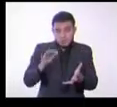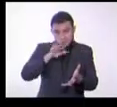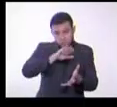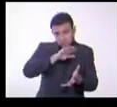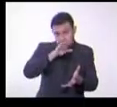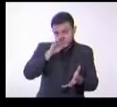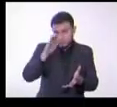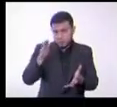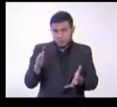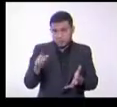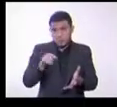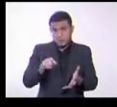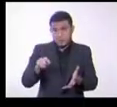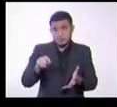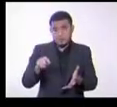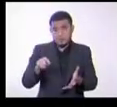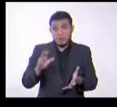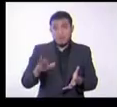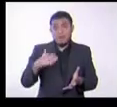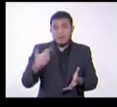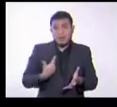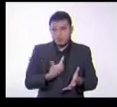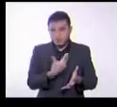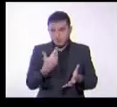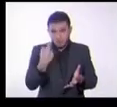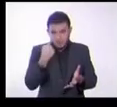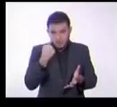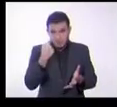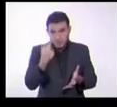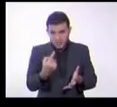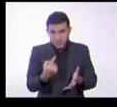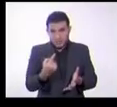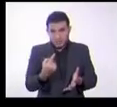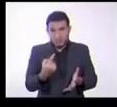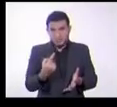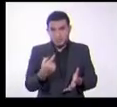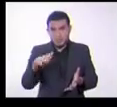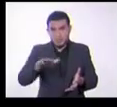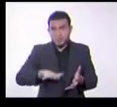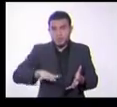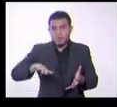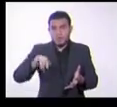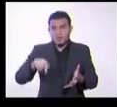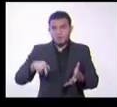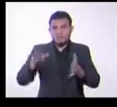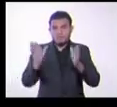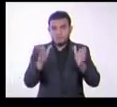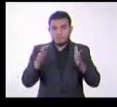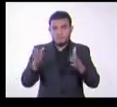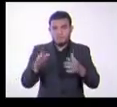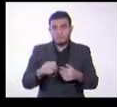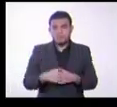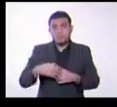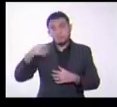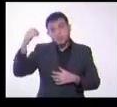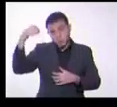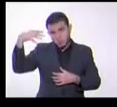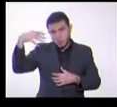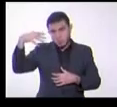físicas principales para notar o para marcar una zona climática son luz